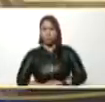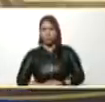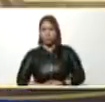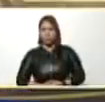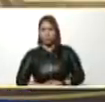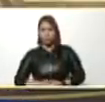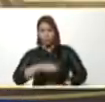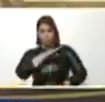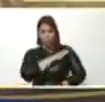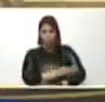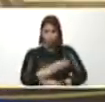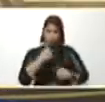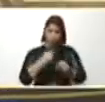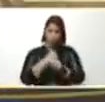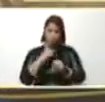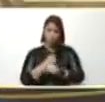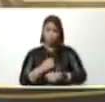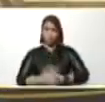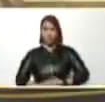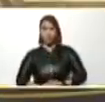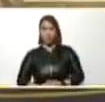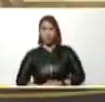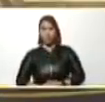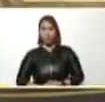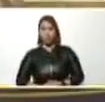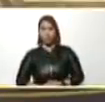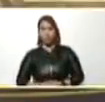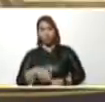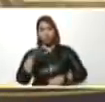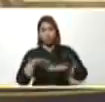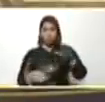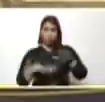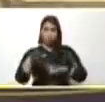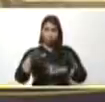intenso trabajo, de verdad. A veces